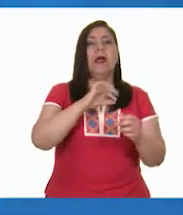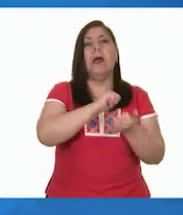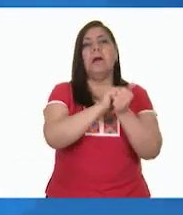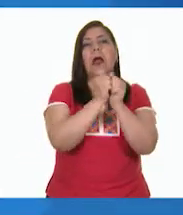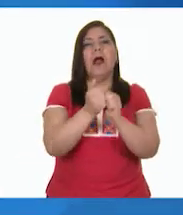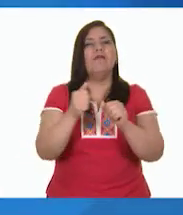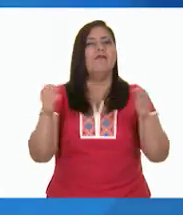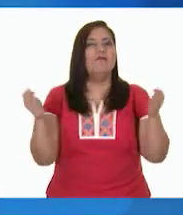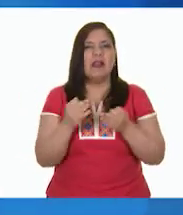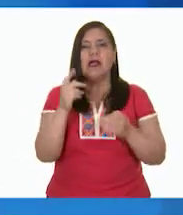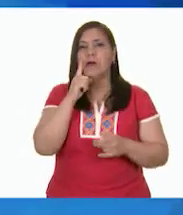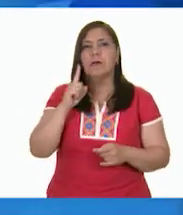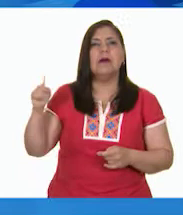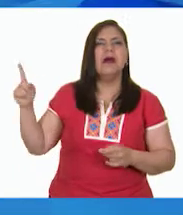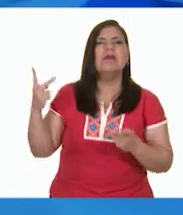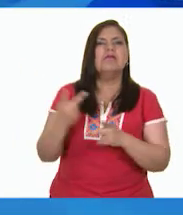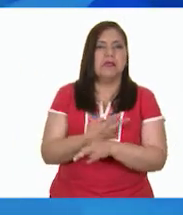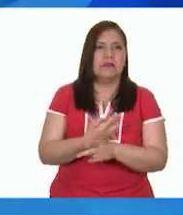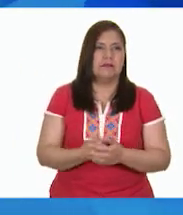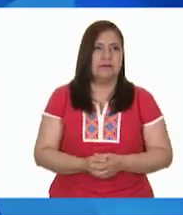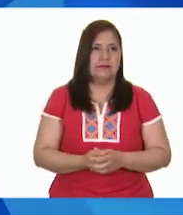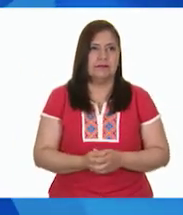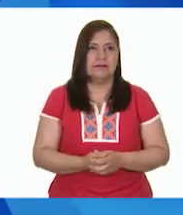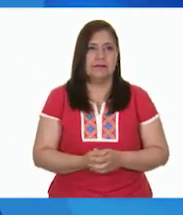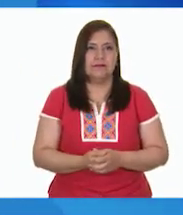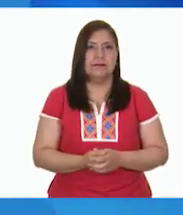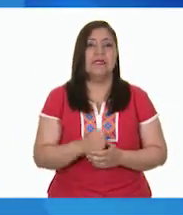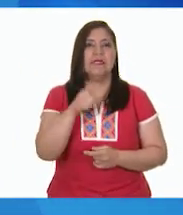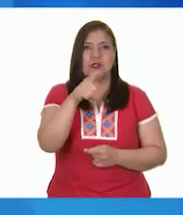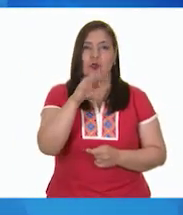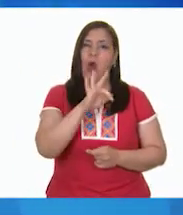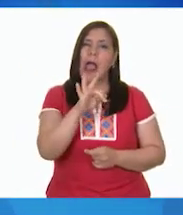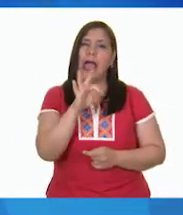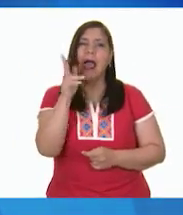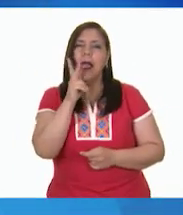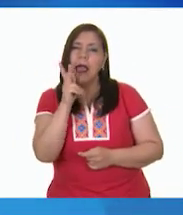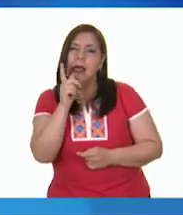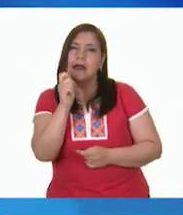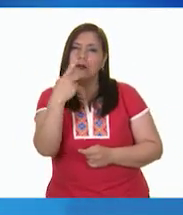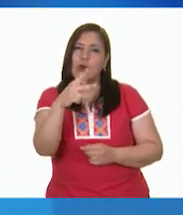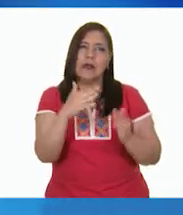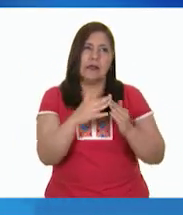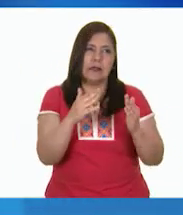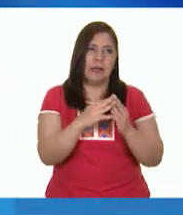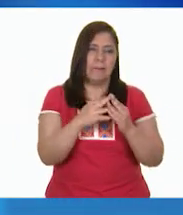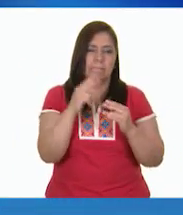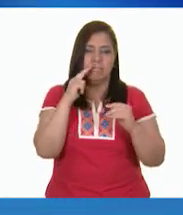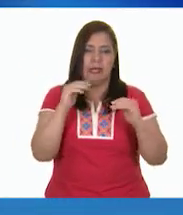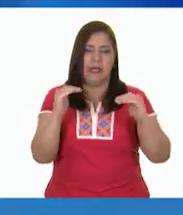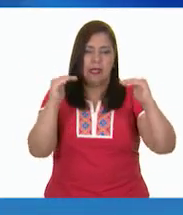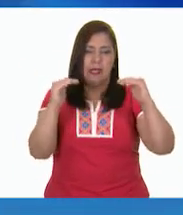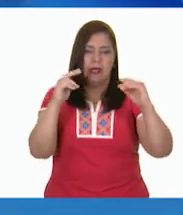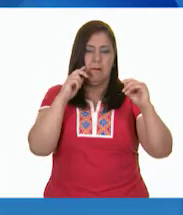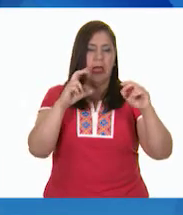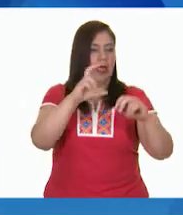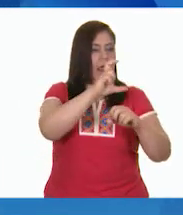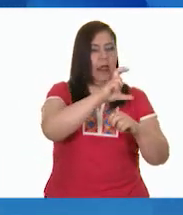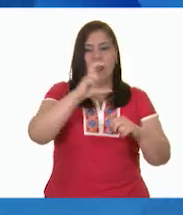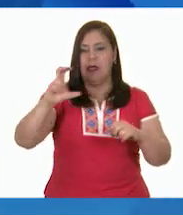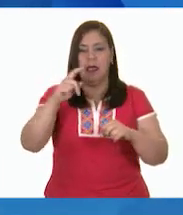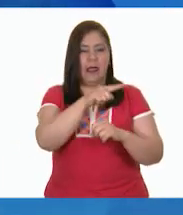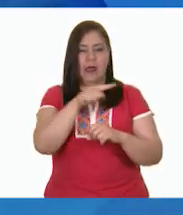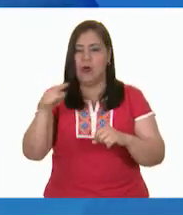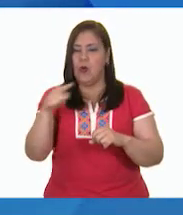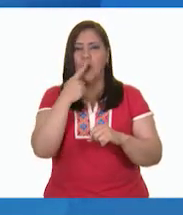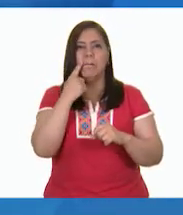congelamos. ¿Qué es lo que vamos a observar? Si lo hicieras en tu casa y pusieras una marca en donde se observó cuánto